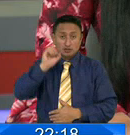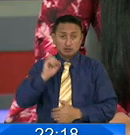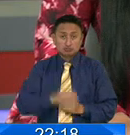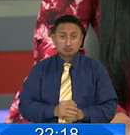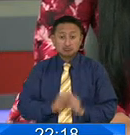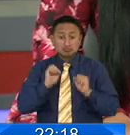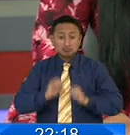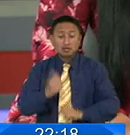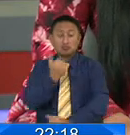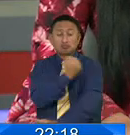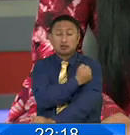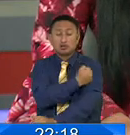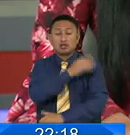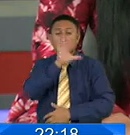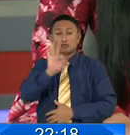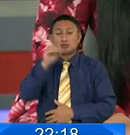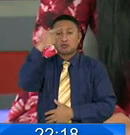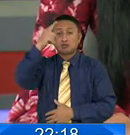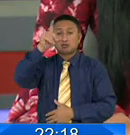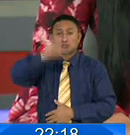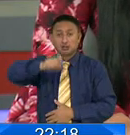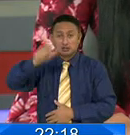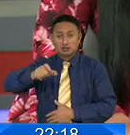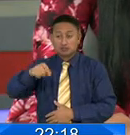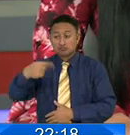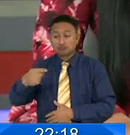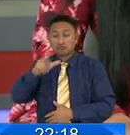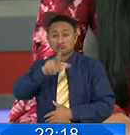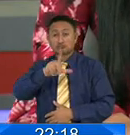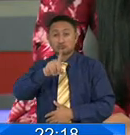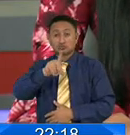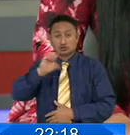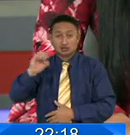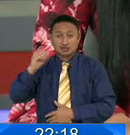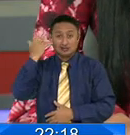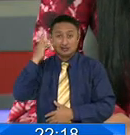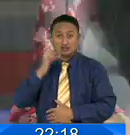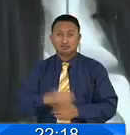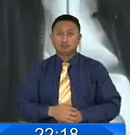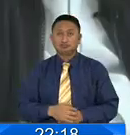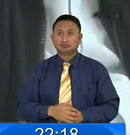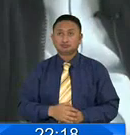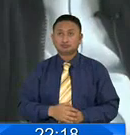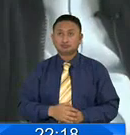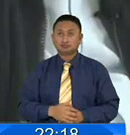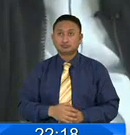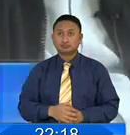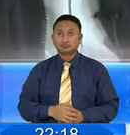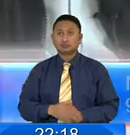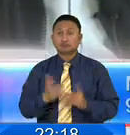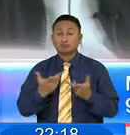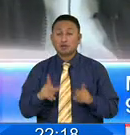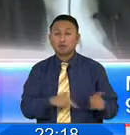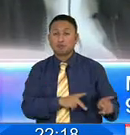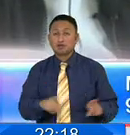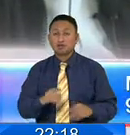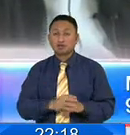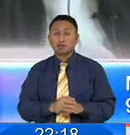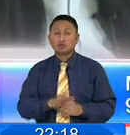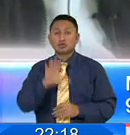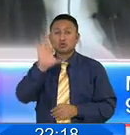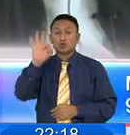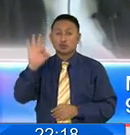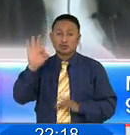para vacunar a 9 millones de personas en los próximos 100 días. Determinantes de la con un plan denominado 9-100,